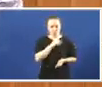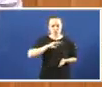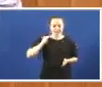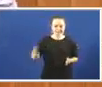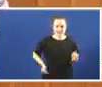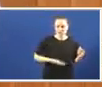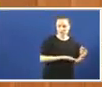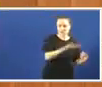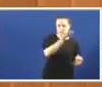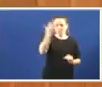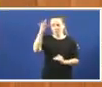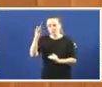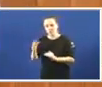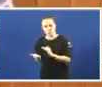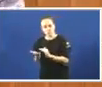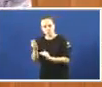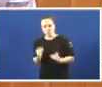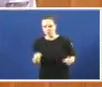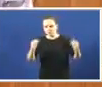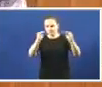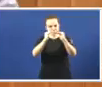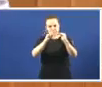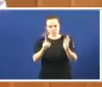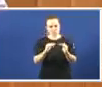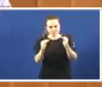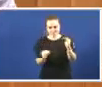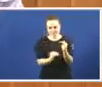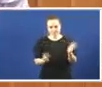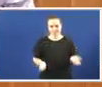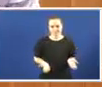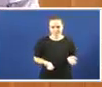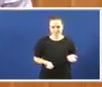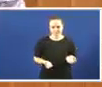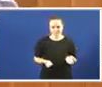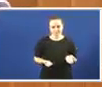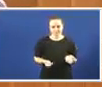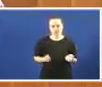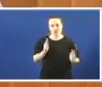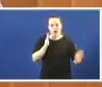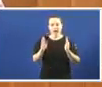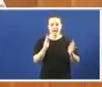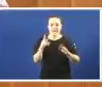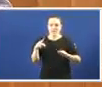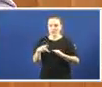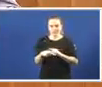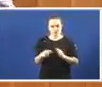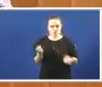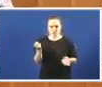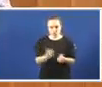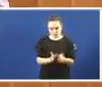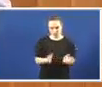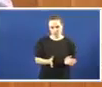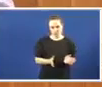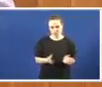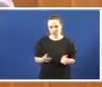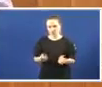do país. E esta é a lógica da nova etapa dos recortes, que o gasto medre menos que o PIB, así, ano tras ano,